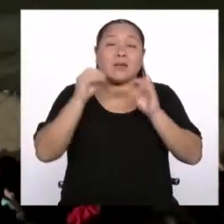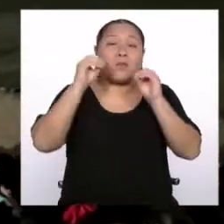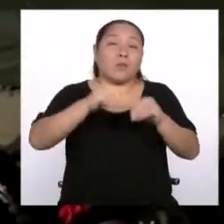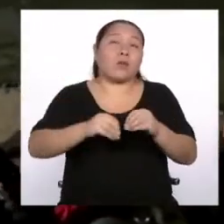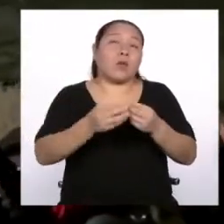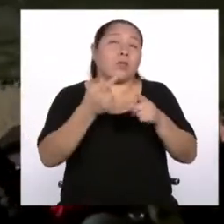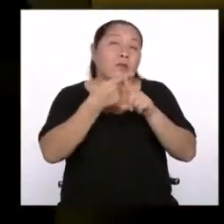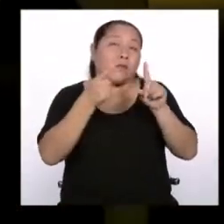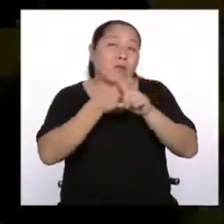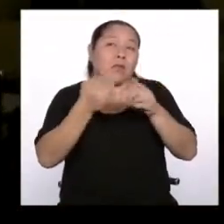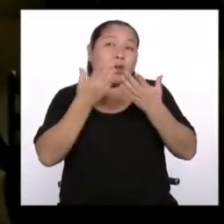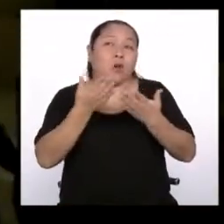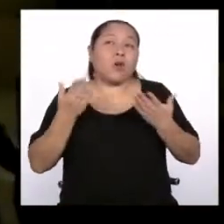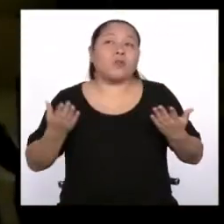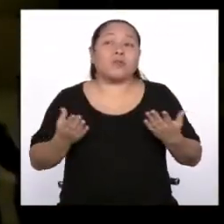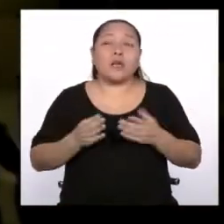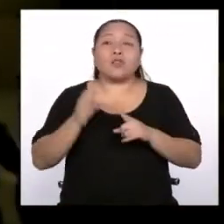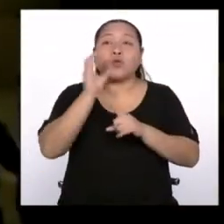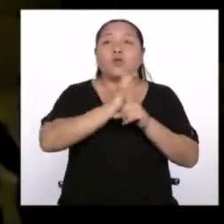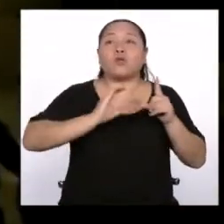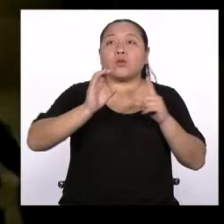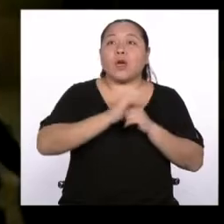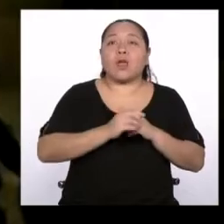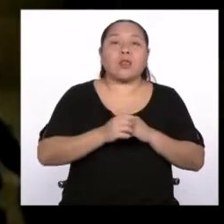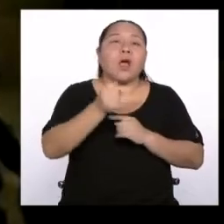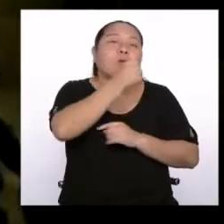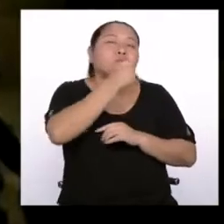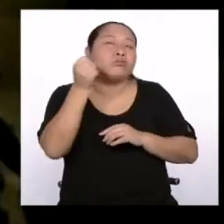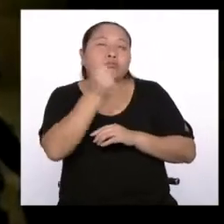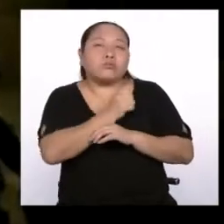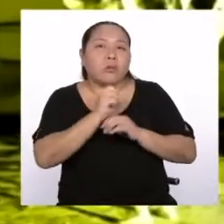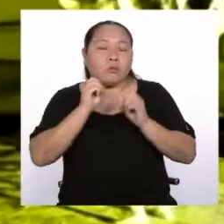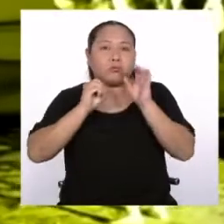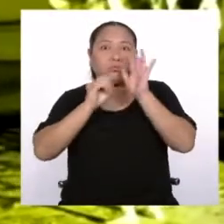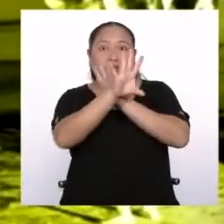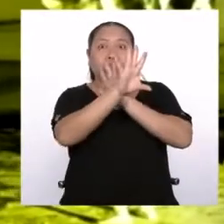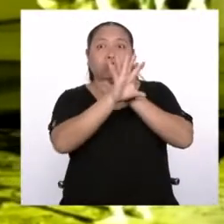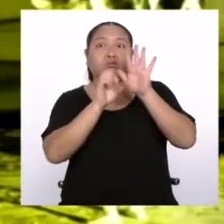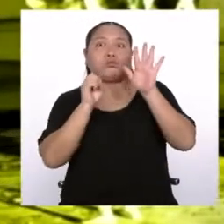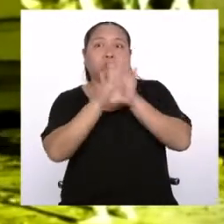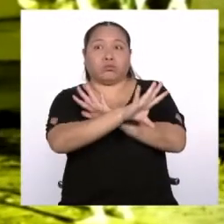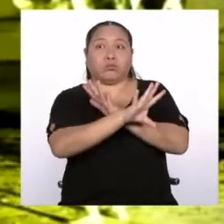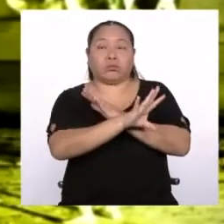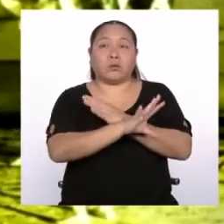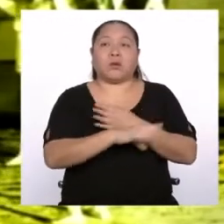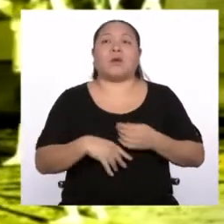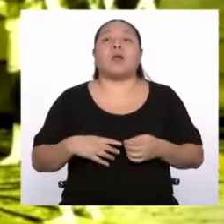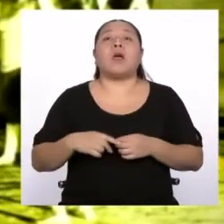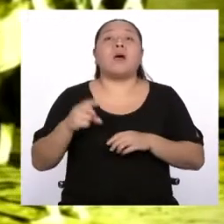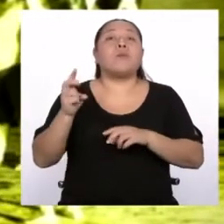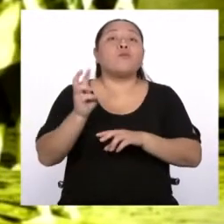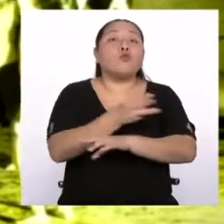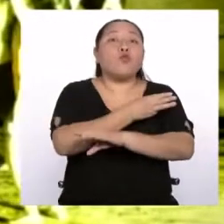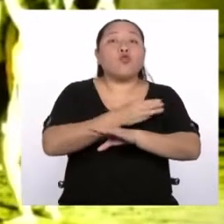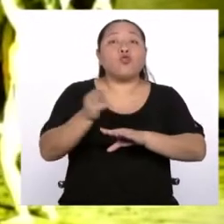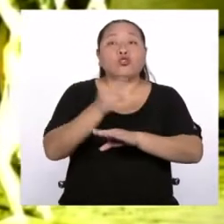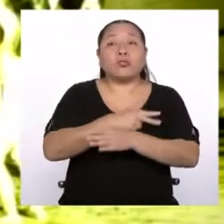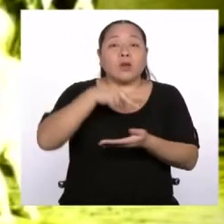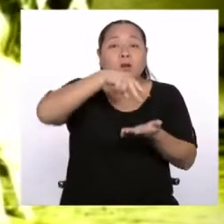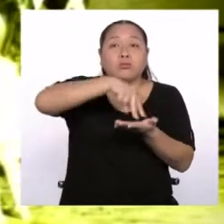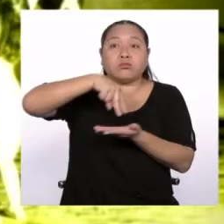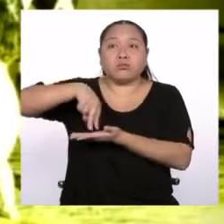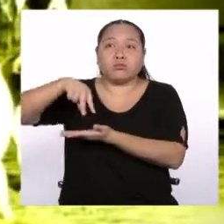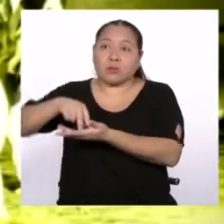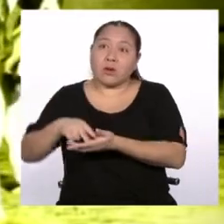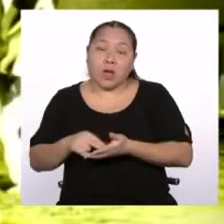culturales, conciertos de música, proyecciones, recitales. Ello ha contribuido a mantener siempre vivo el